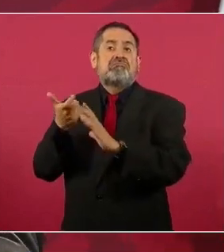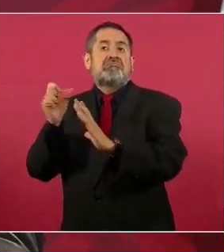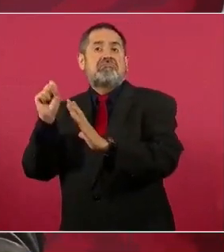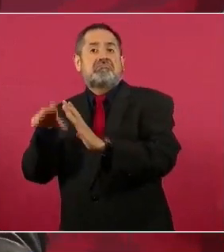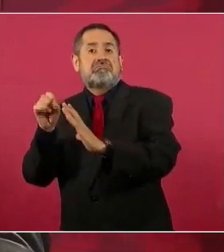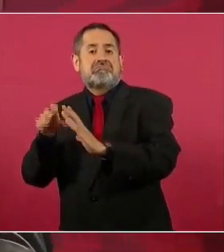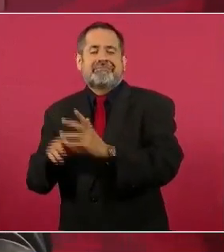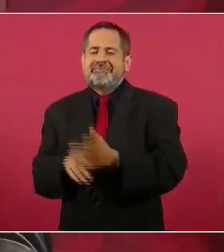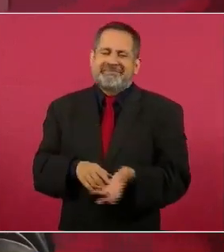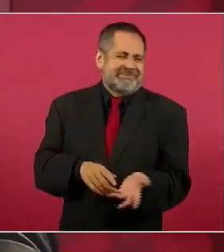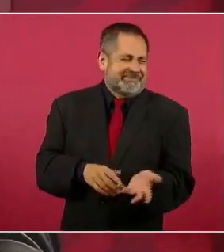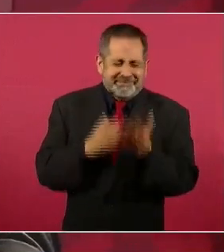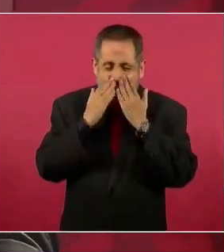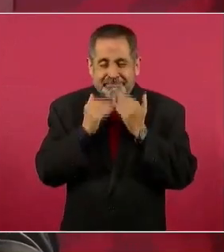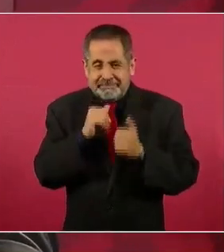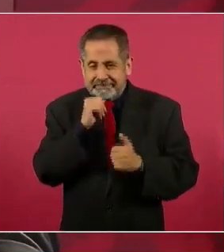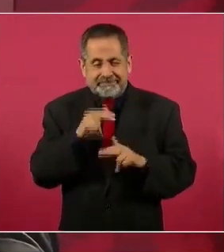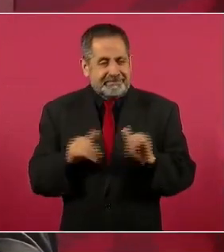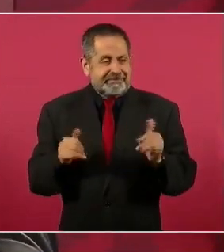Esto